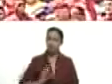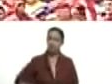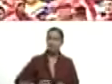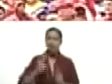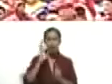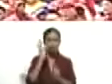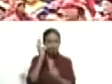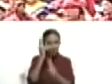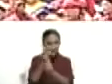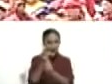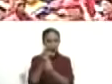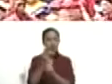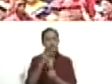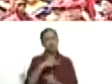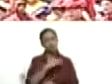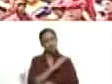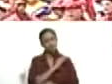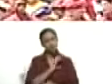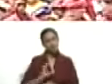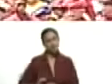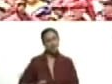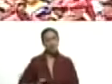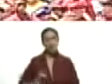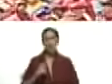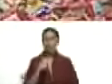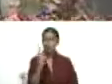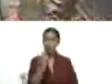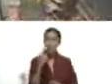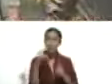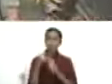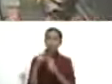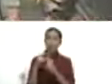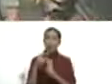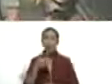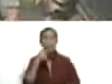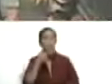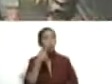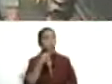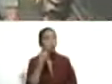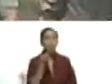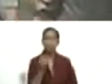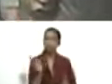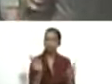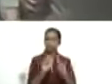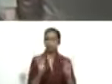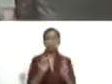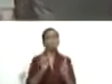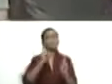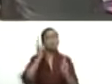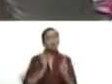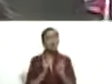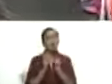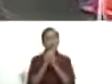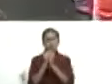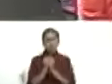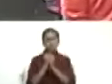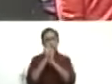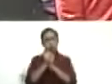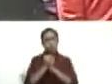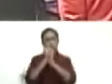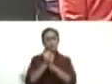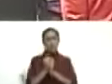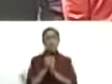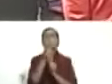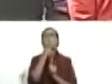acción. No me quedo solo en la palabra. O en la oración. Porque alguien puede tener oraciones